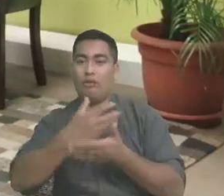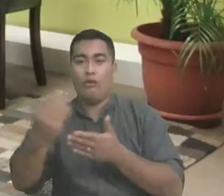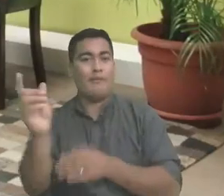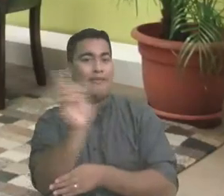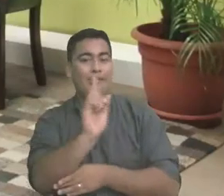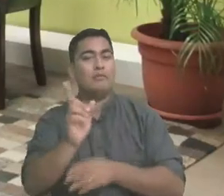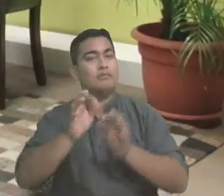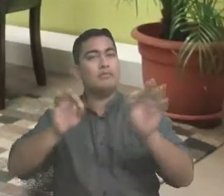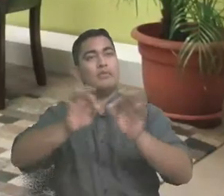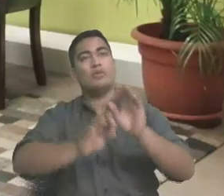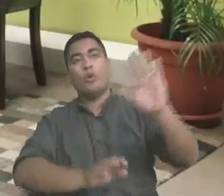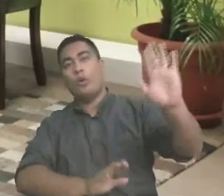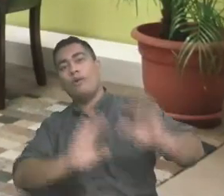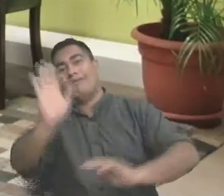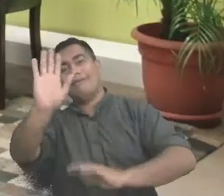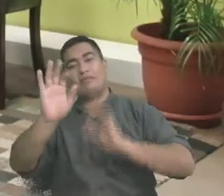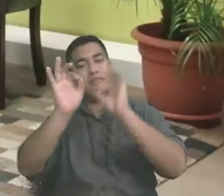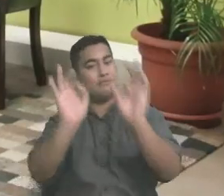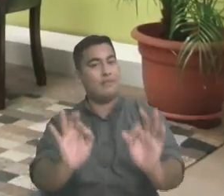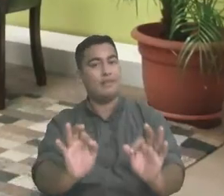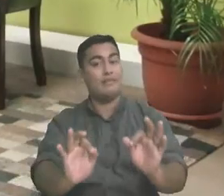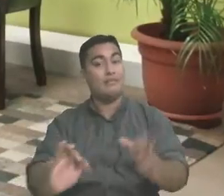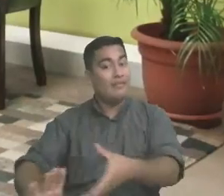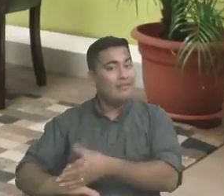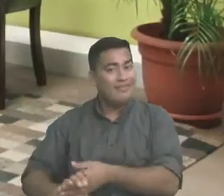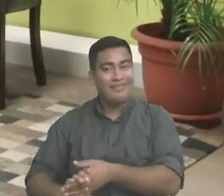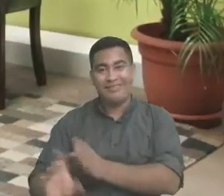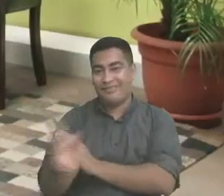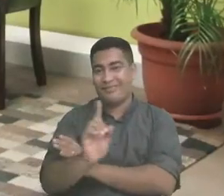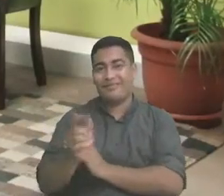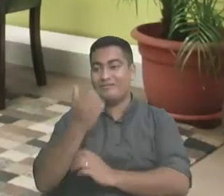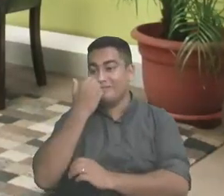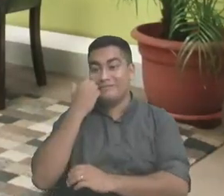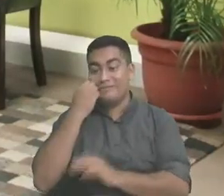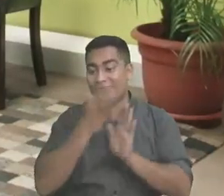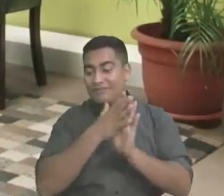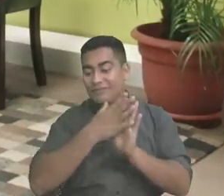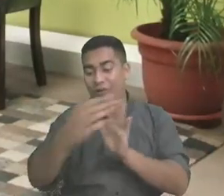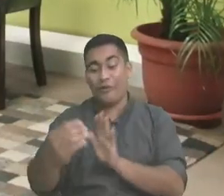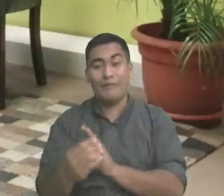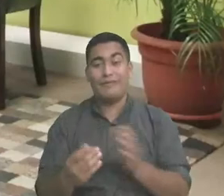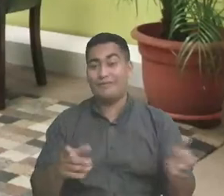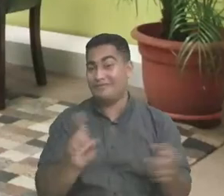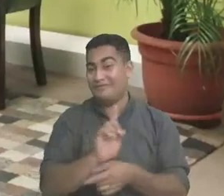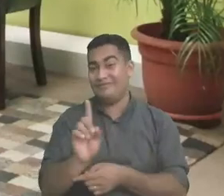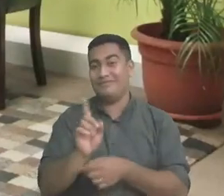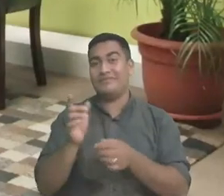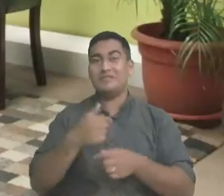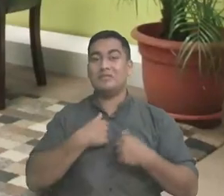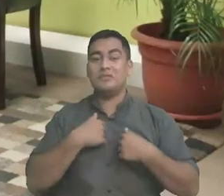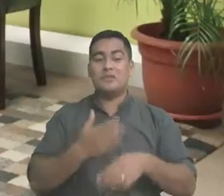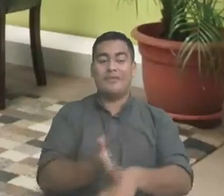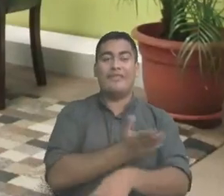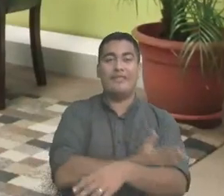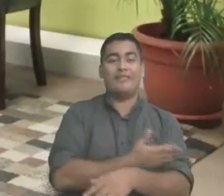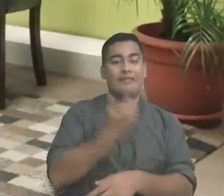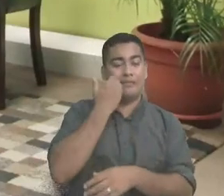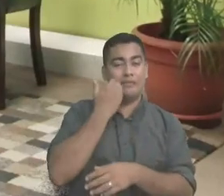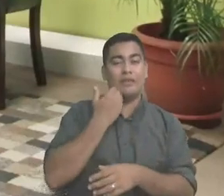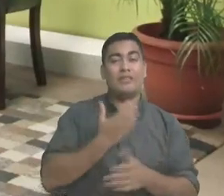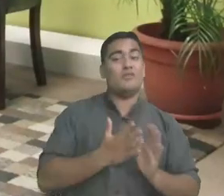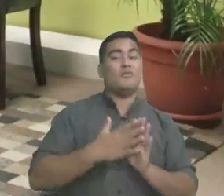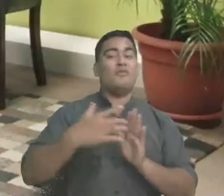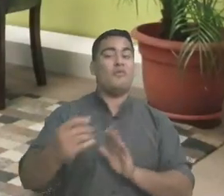por prevenir, usted sabe, las enfermedades respiratorias, así que mejor saludar de larguito. En este caso, yo anduve enfermo, la puedo pasar a